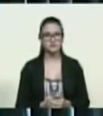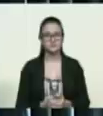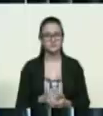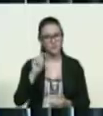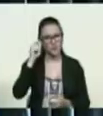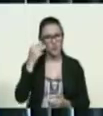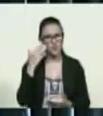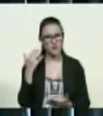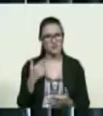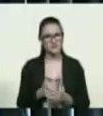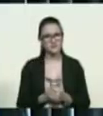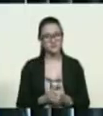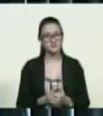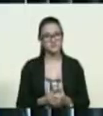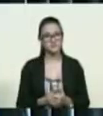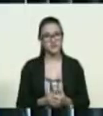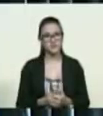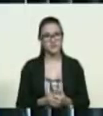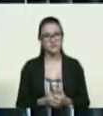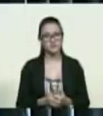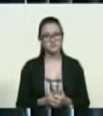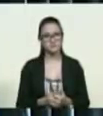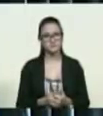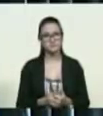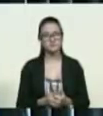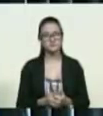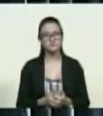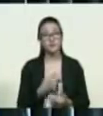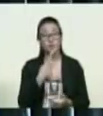Mari? Cuando él habló del disturbio militar, varias veces lo dijo.